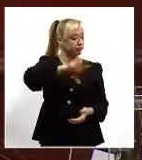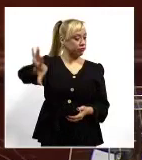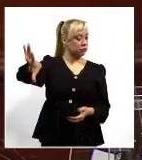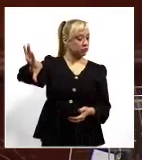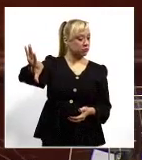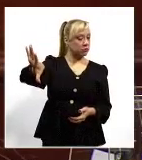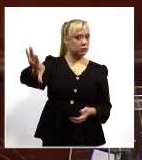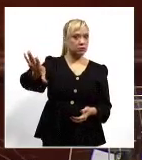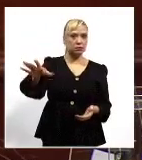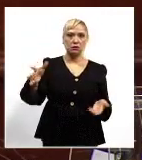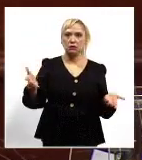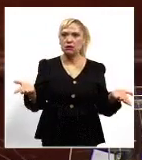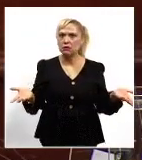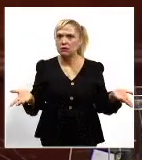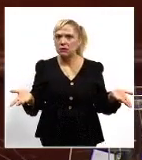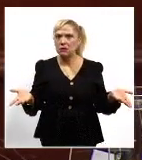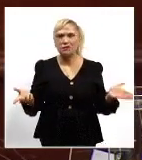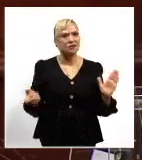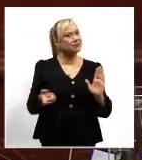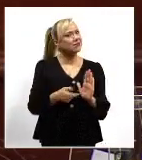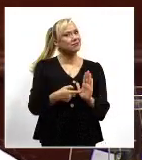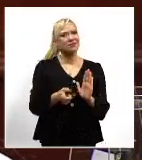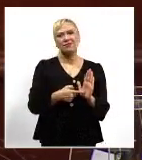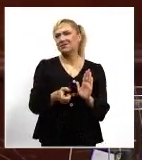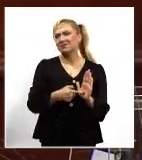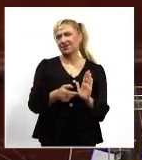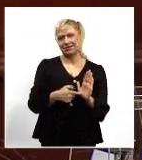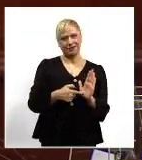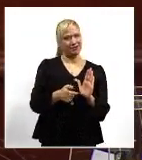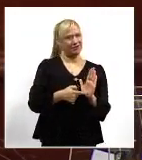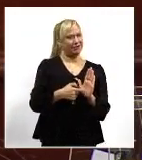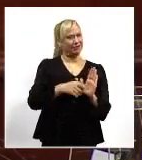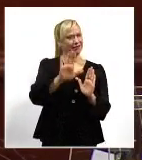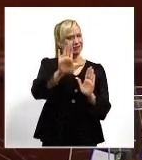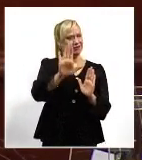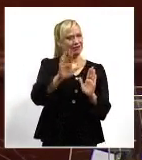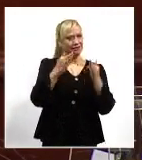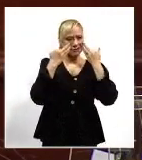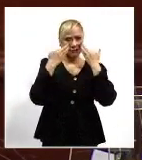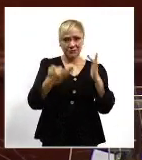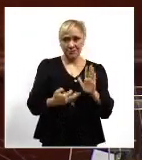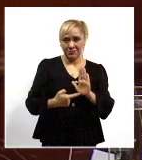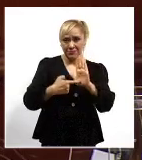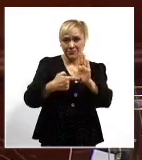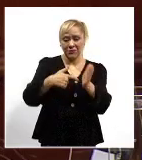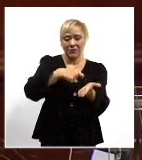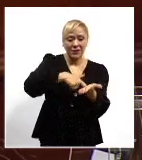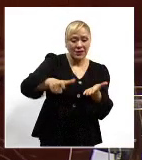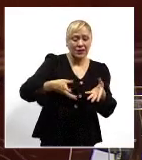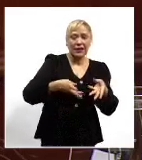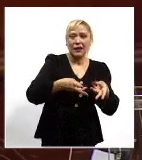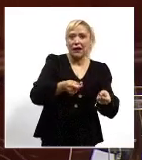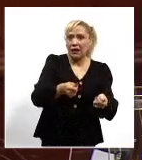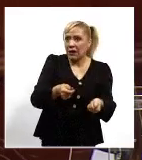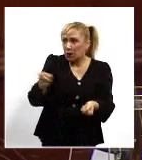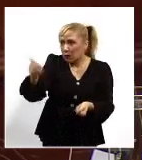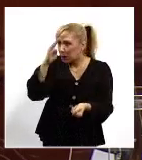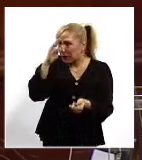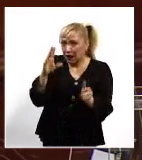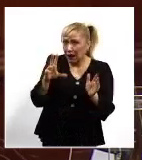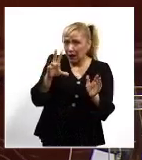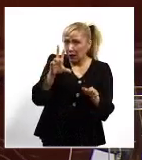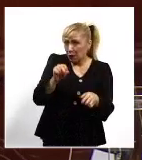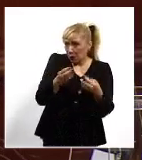seguridad nacional no tiene impacto para efecto de transparencia y de adquisiciones, con todo respeto, me